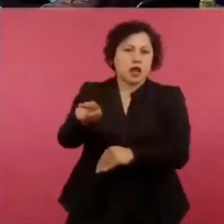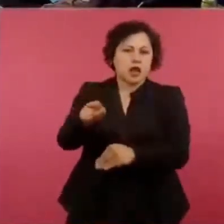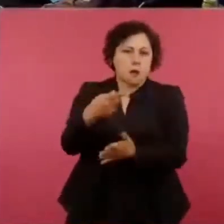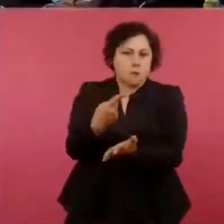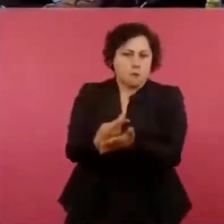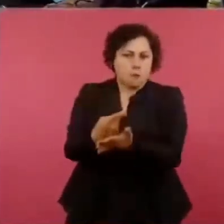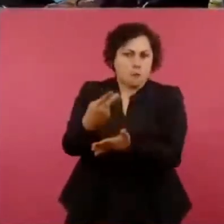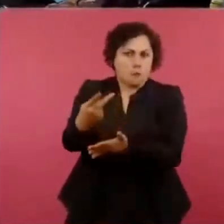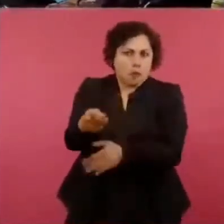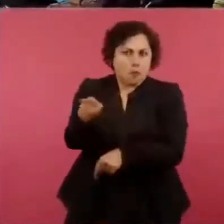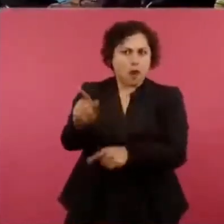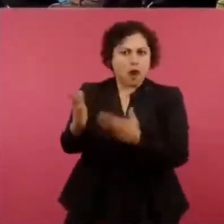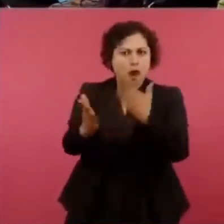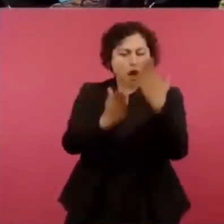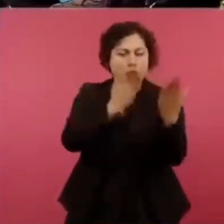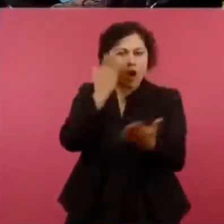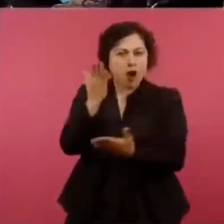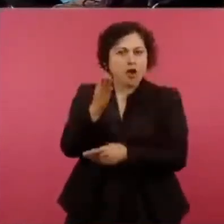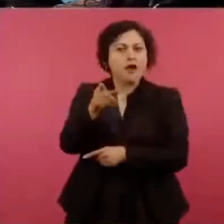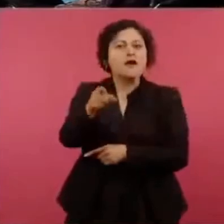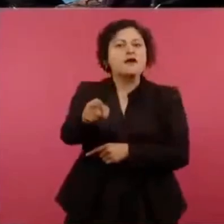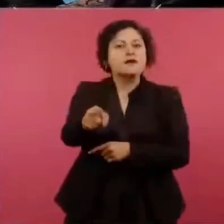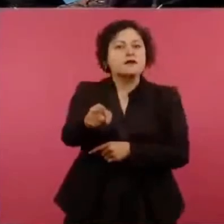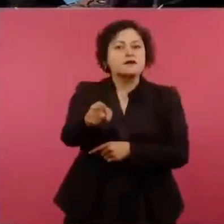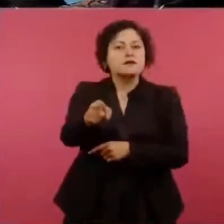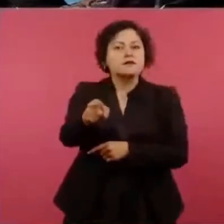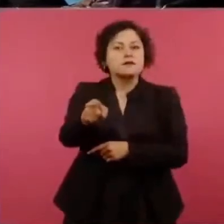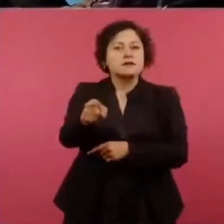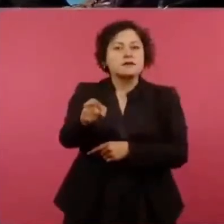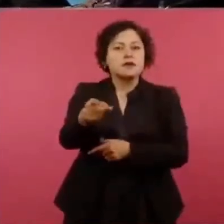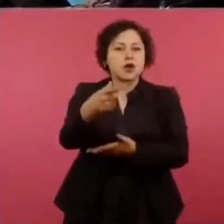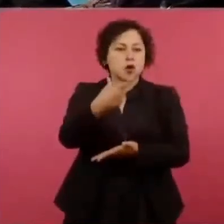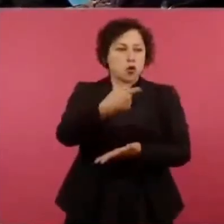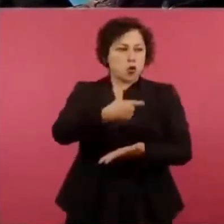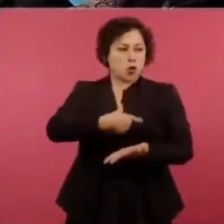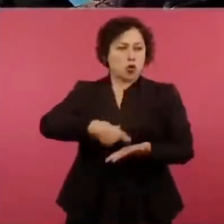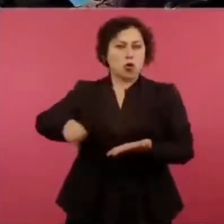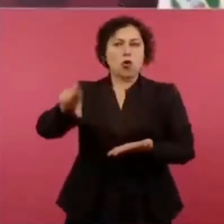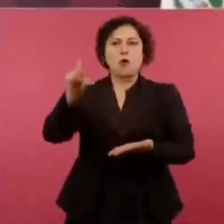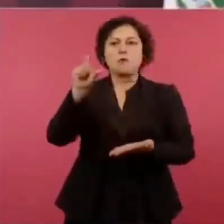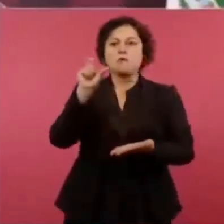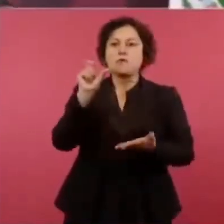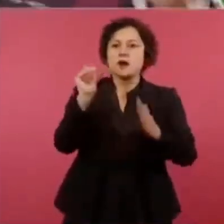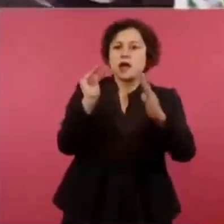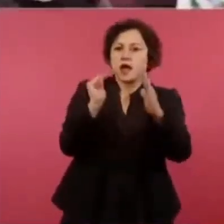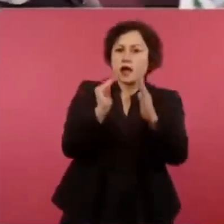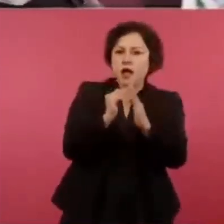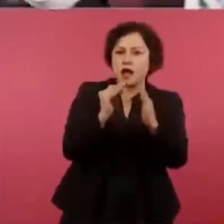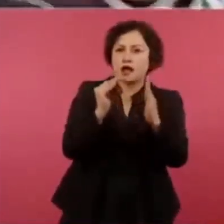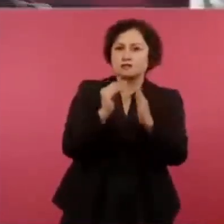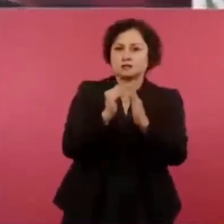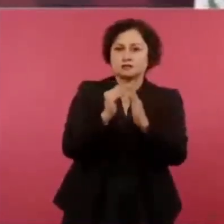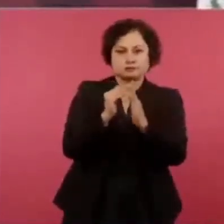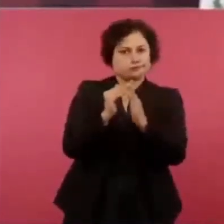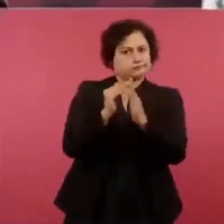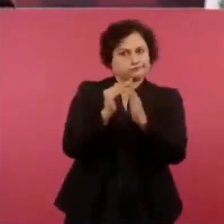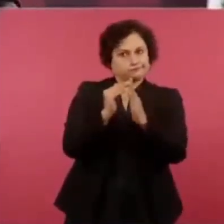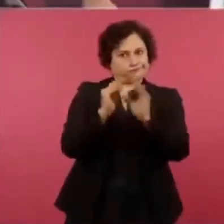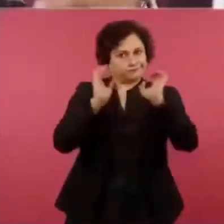llegar a tener mansión y